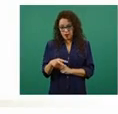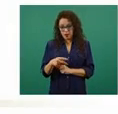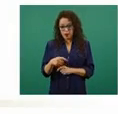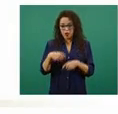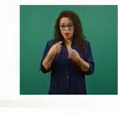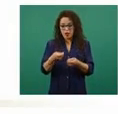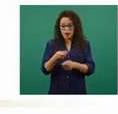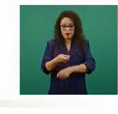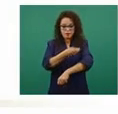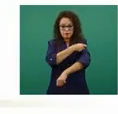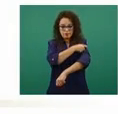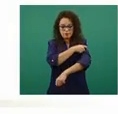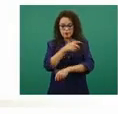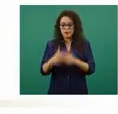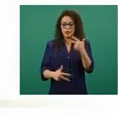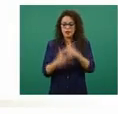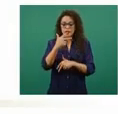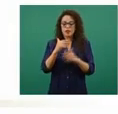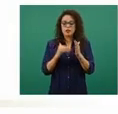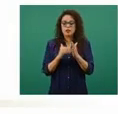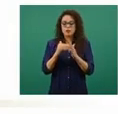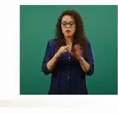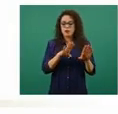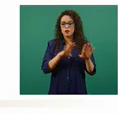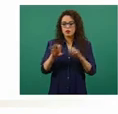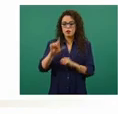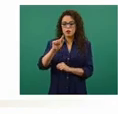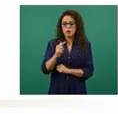la Estrategia Nacional,